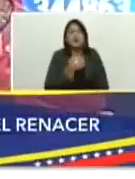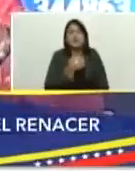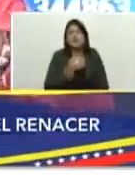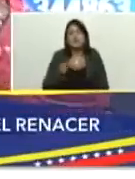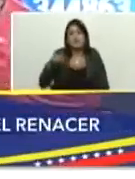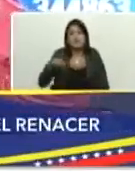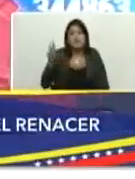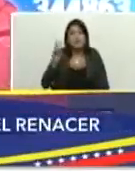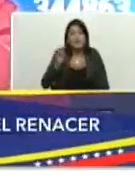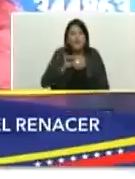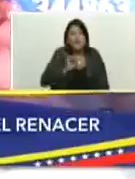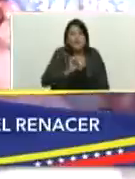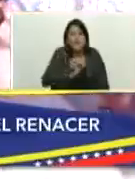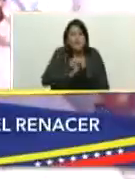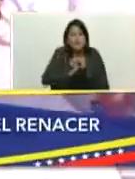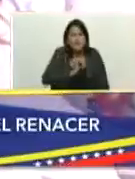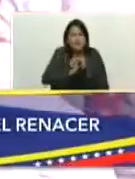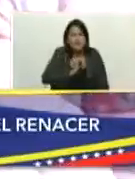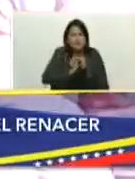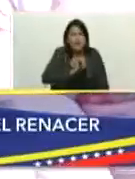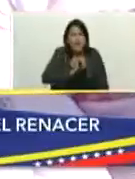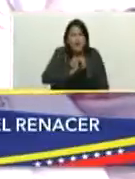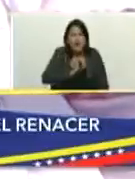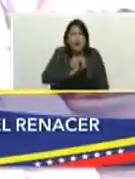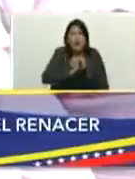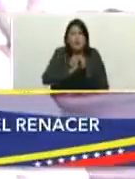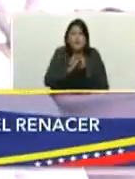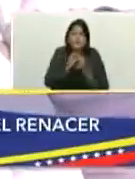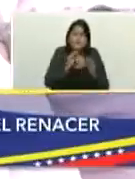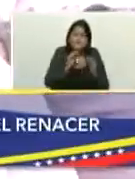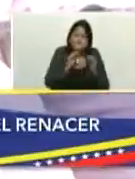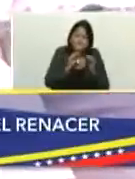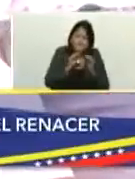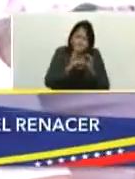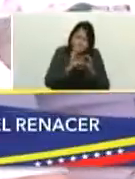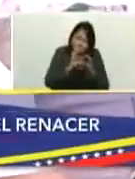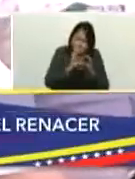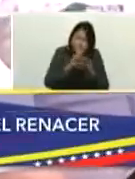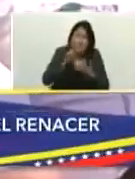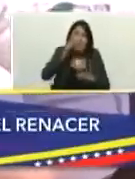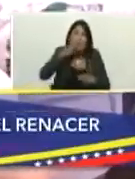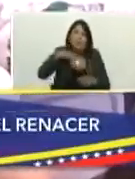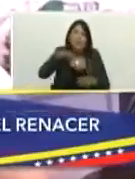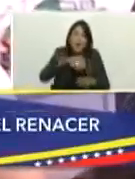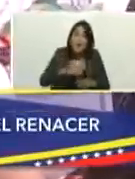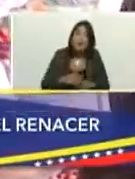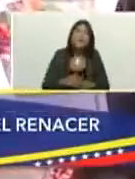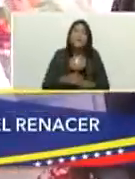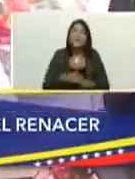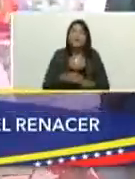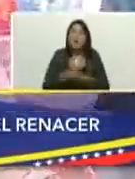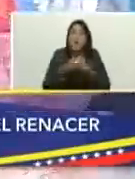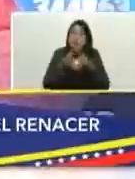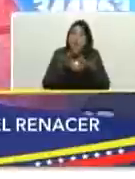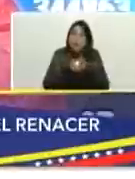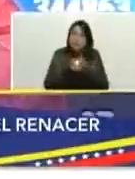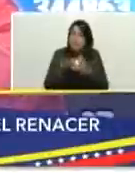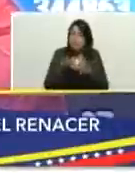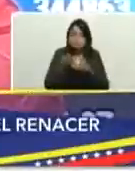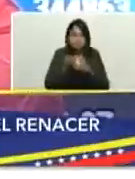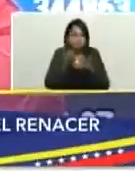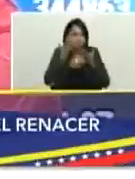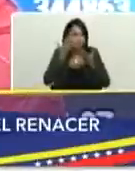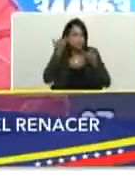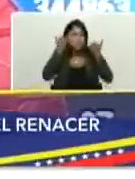identidad popular nacional surgida al calor de la batalla de ideas, de la lucha